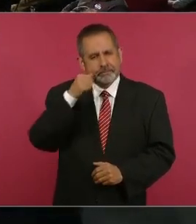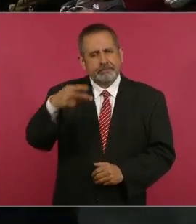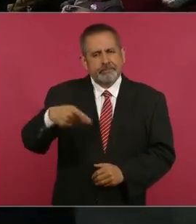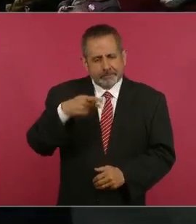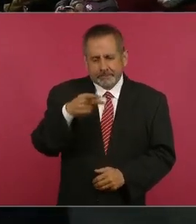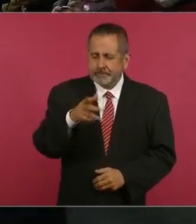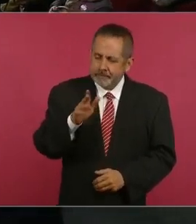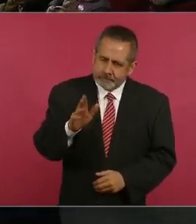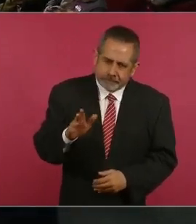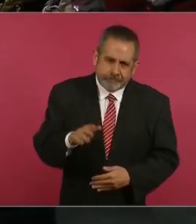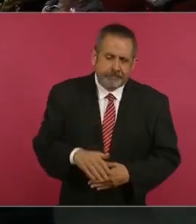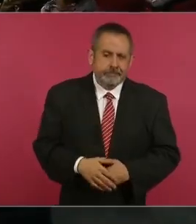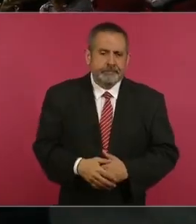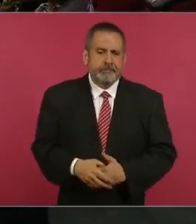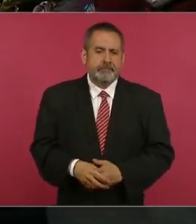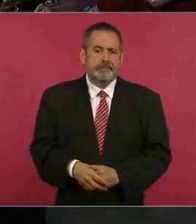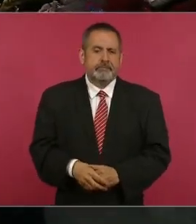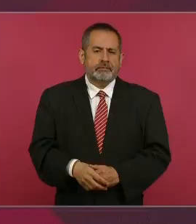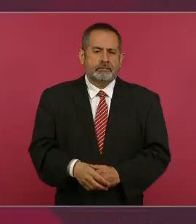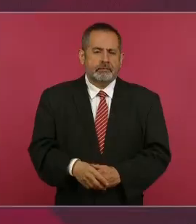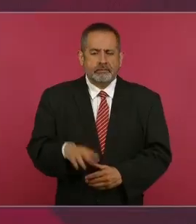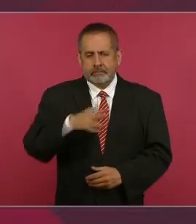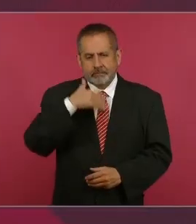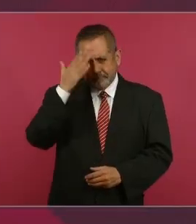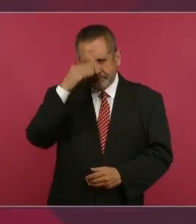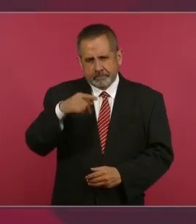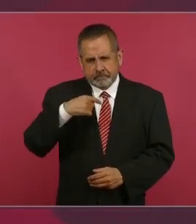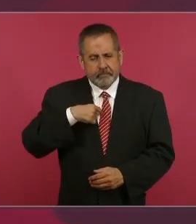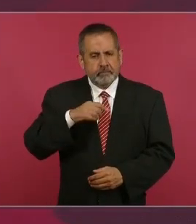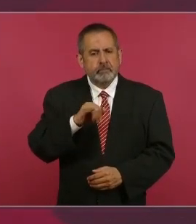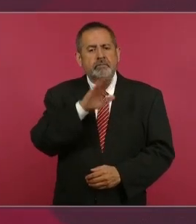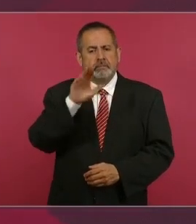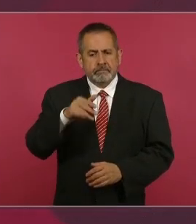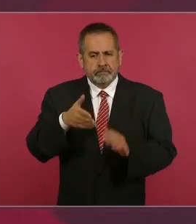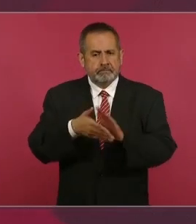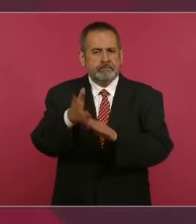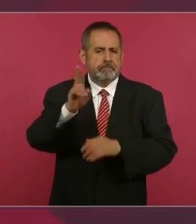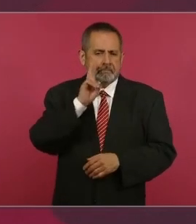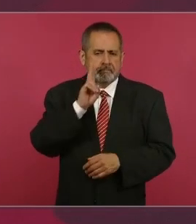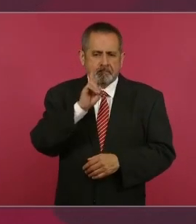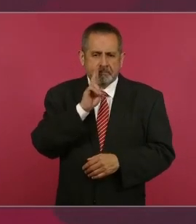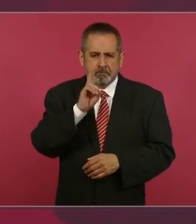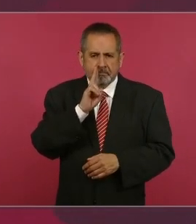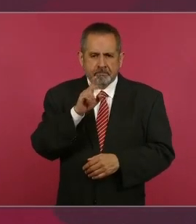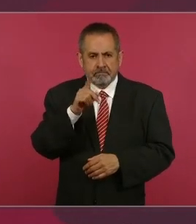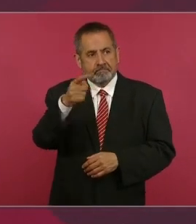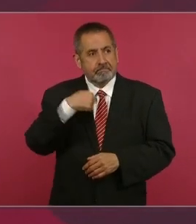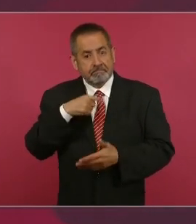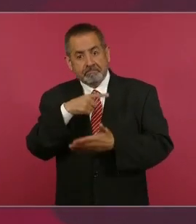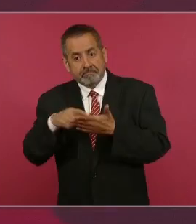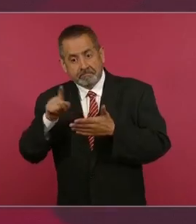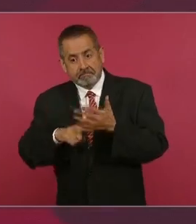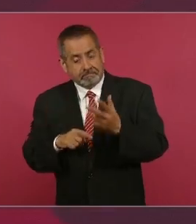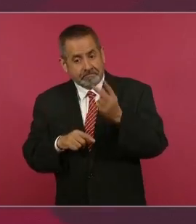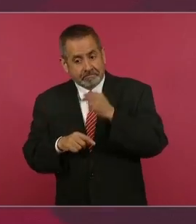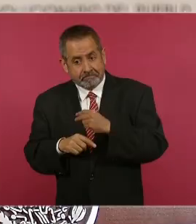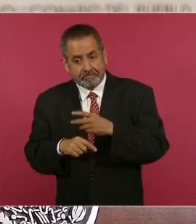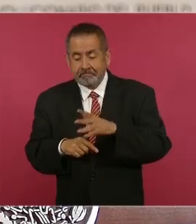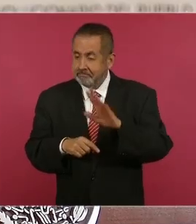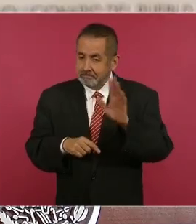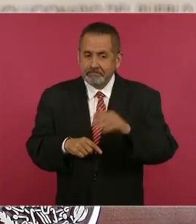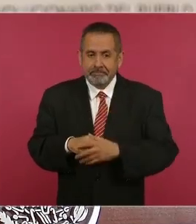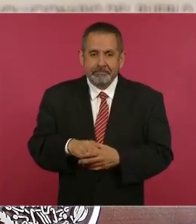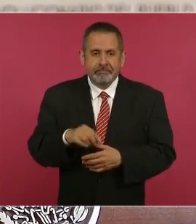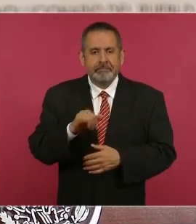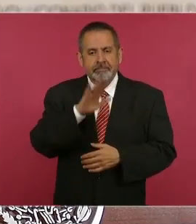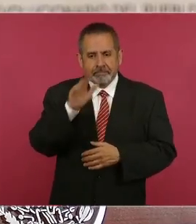ayer me preguntaste, miren, ya saben que yo iba a Houston, nada más que nos cepillaron. Iba a Houston,